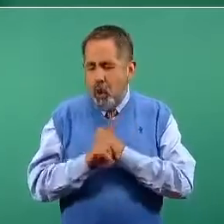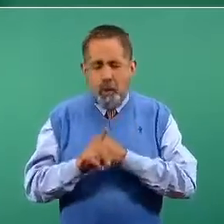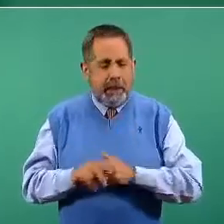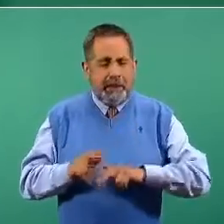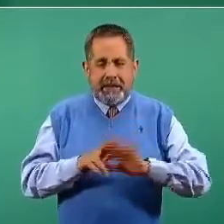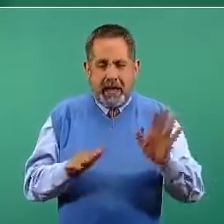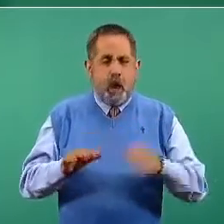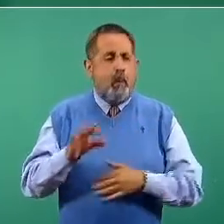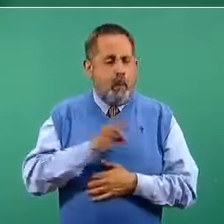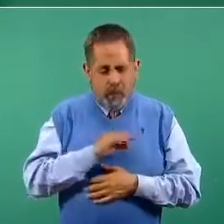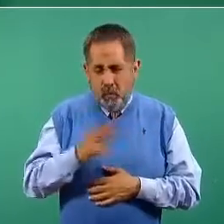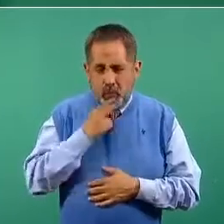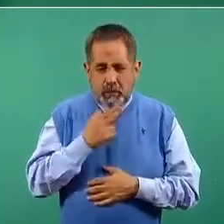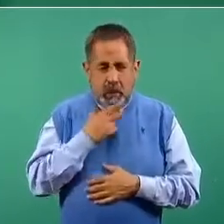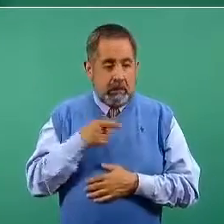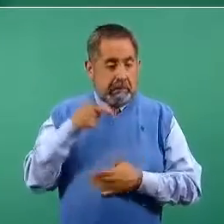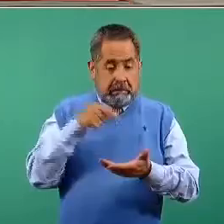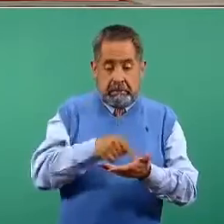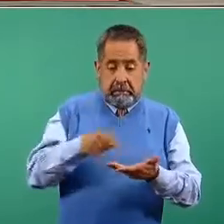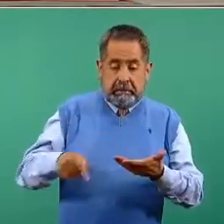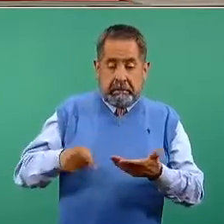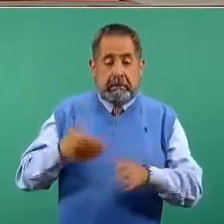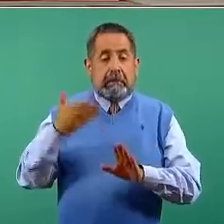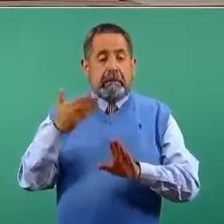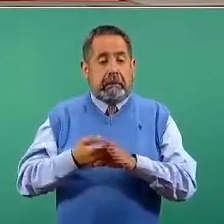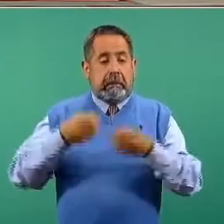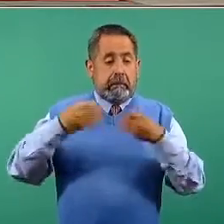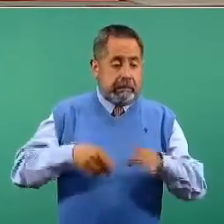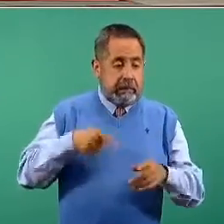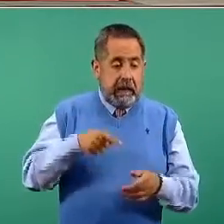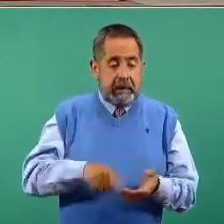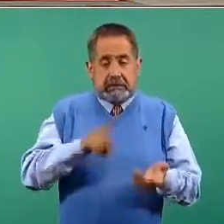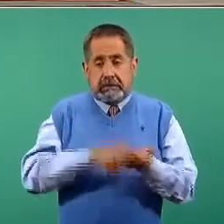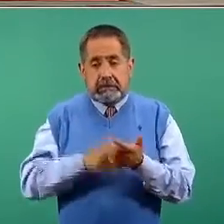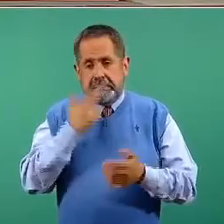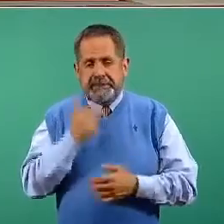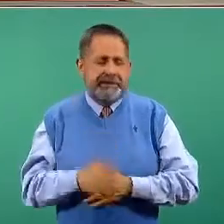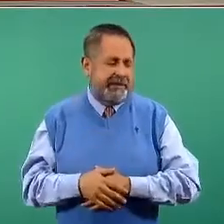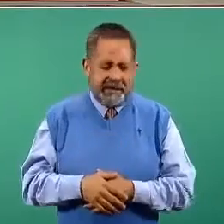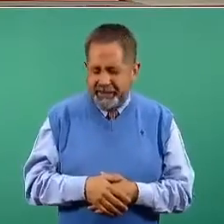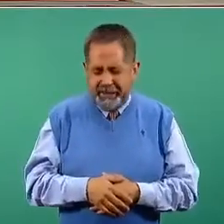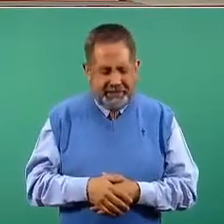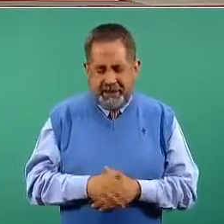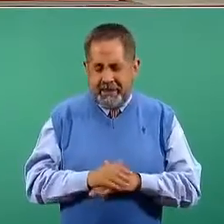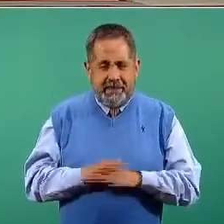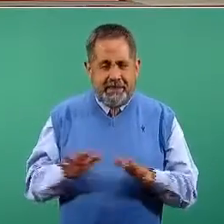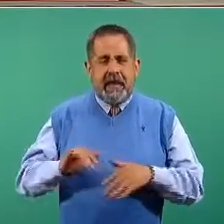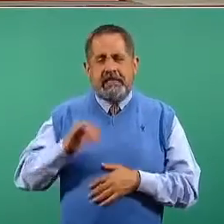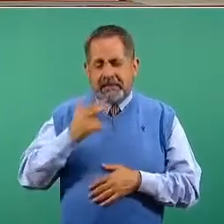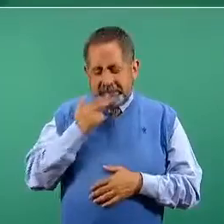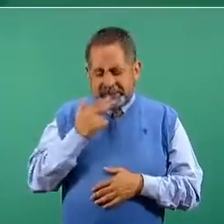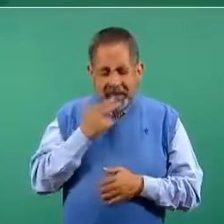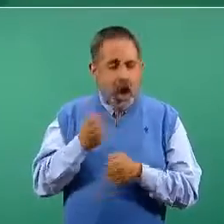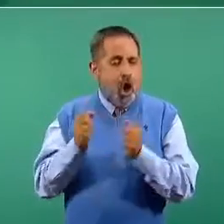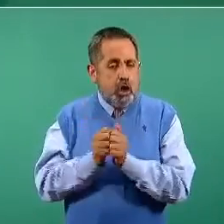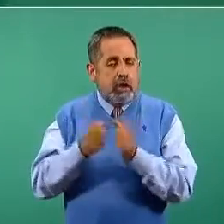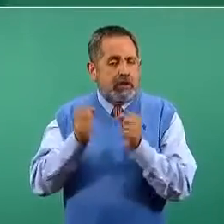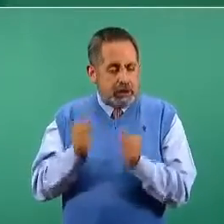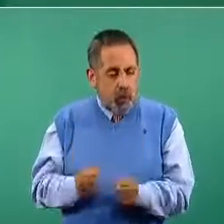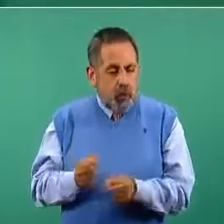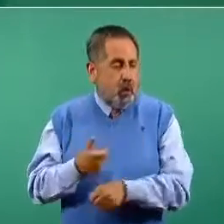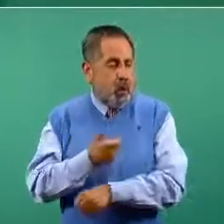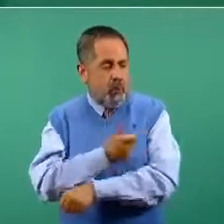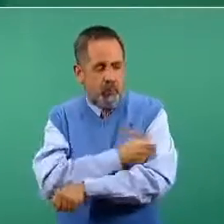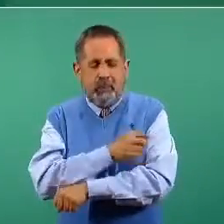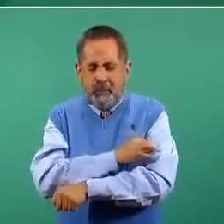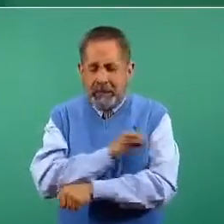hay una indicación de que pudieran estar afectada la potencia de la vacuna y mucho menos su seguridad por este